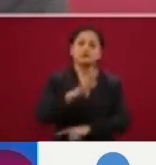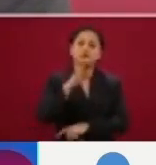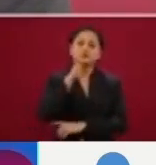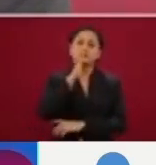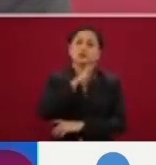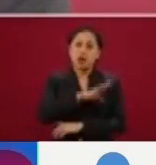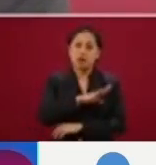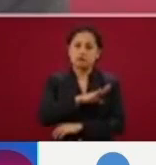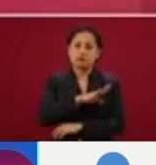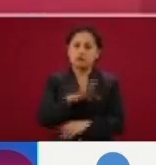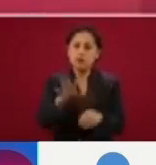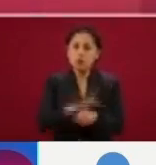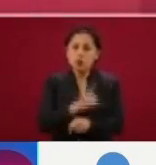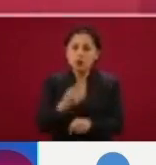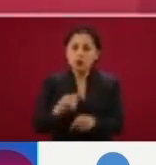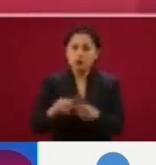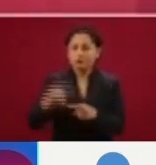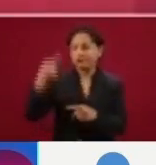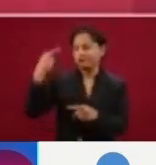llegó,